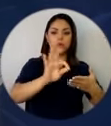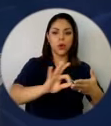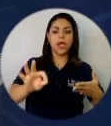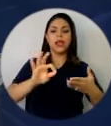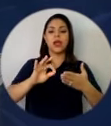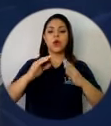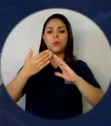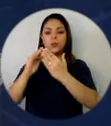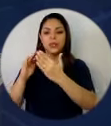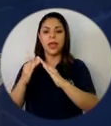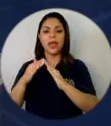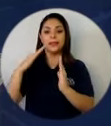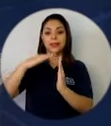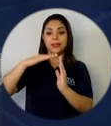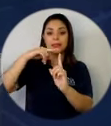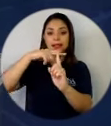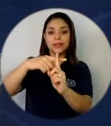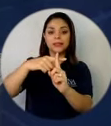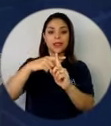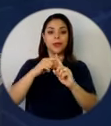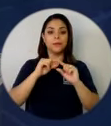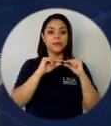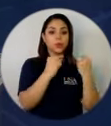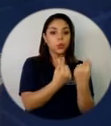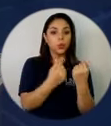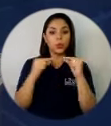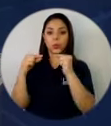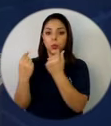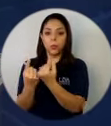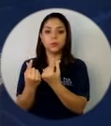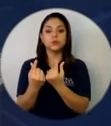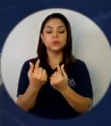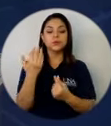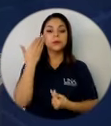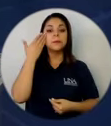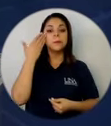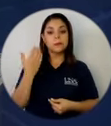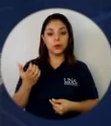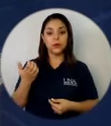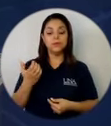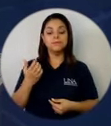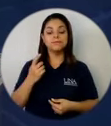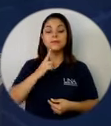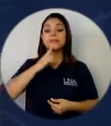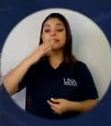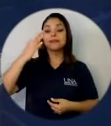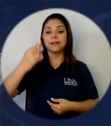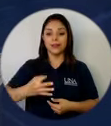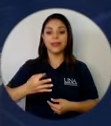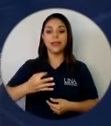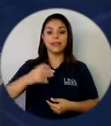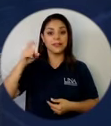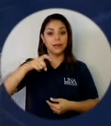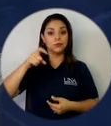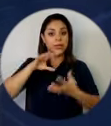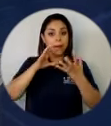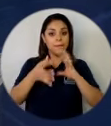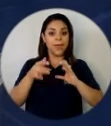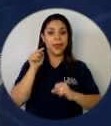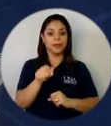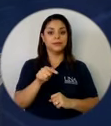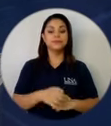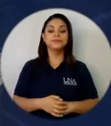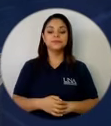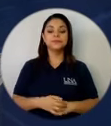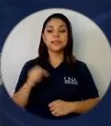la escuela, a la iglesia, a los grupos, ¿verdad? Porque en definitiva ahí es donde hay que hacer el